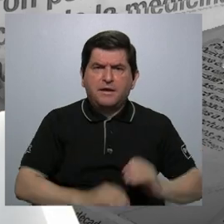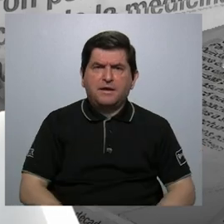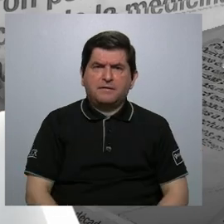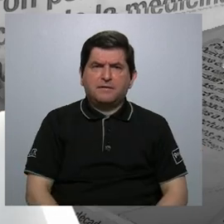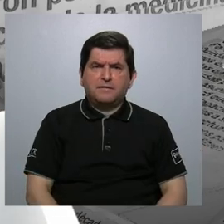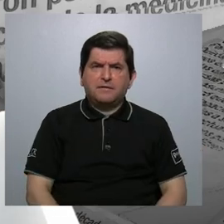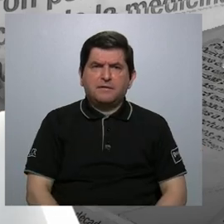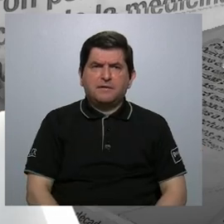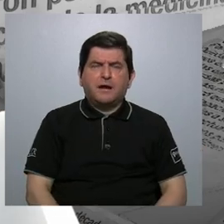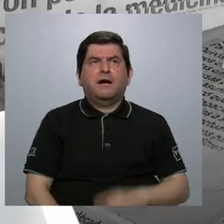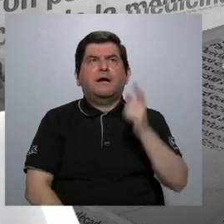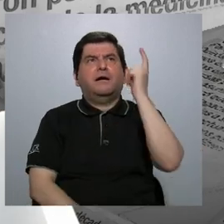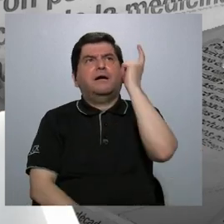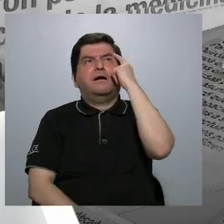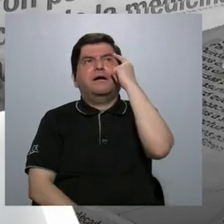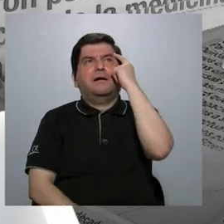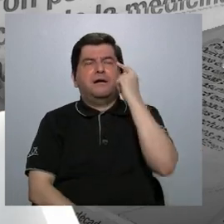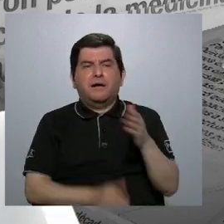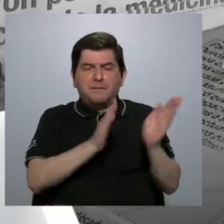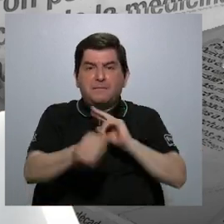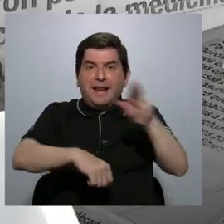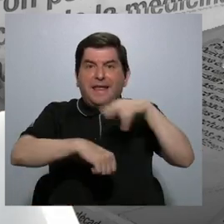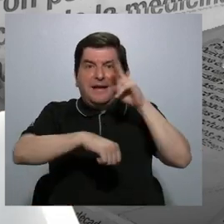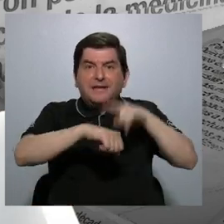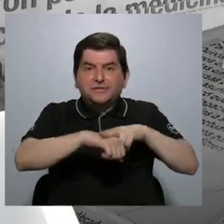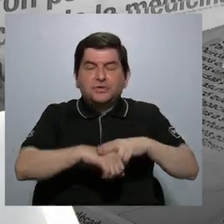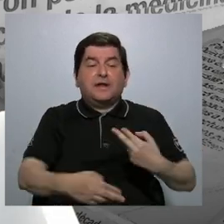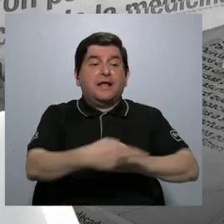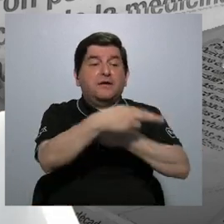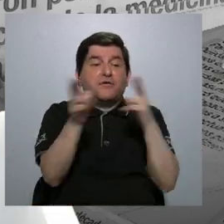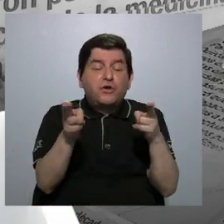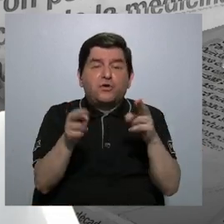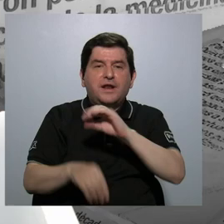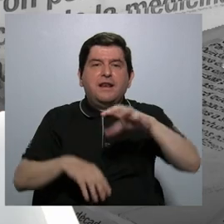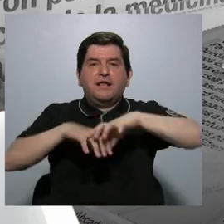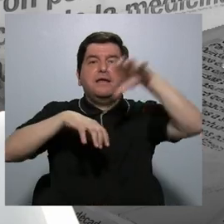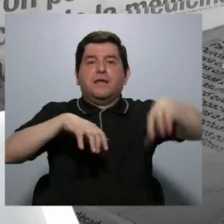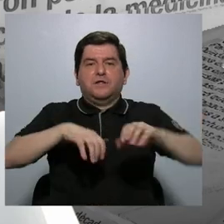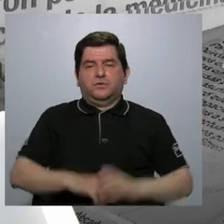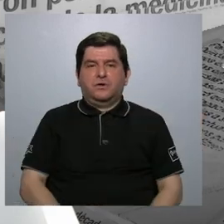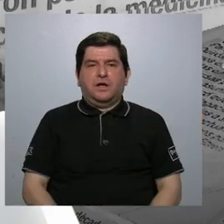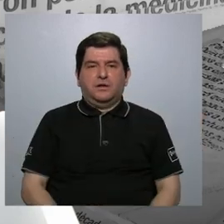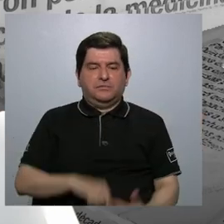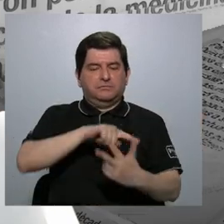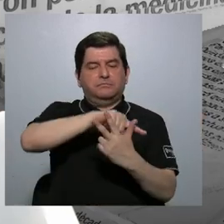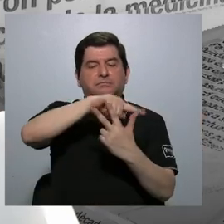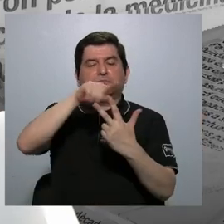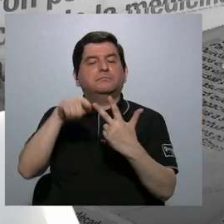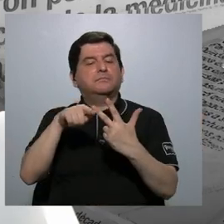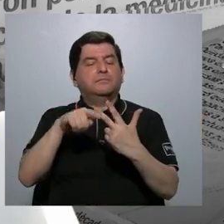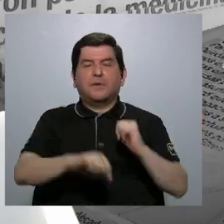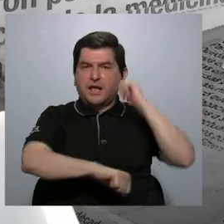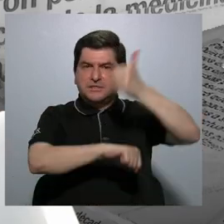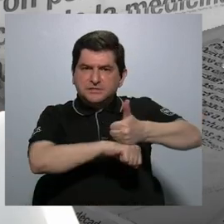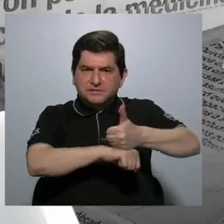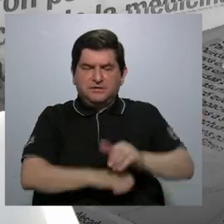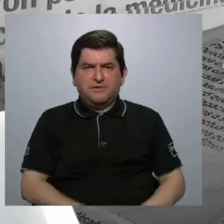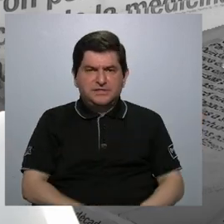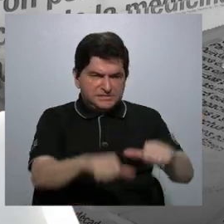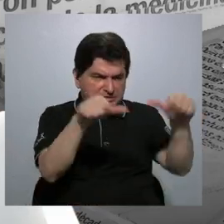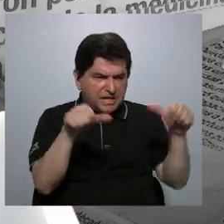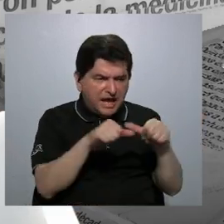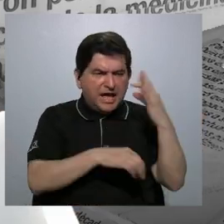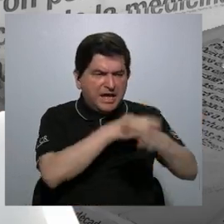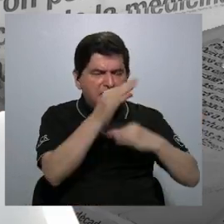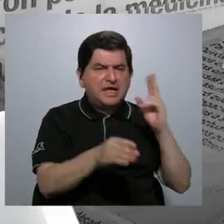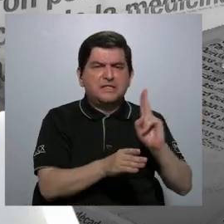se tendría que estar pensando en planes nacionales, planes regionales y planes cantonales, ¿verdad?, donde se defina qué zonas son para